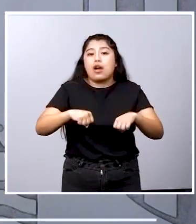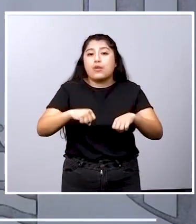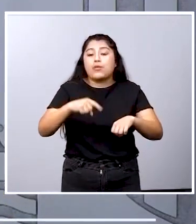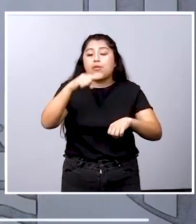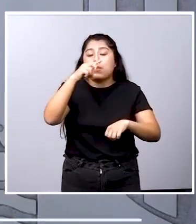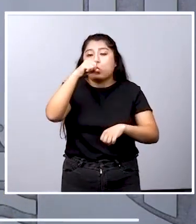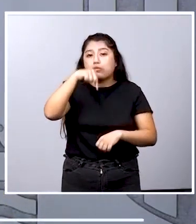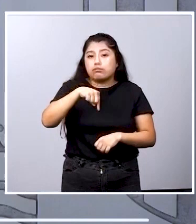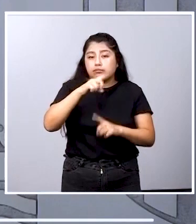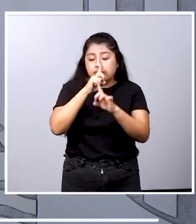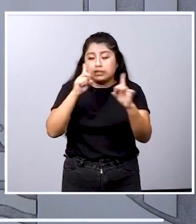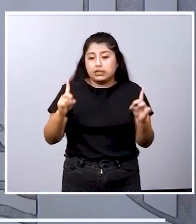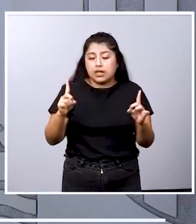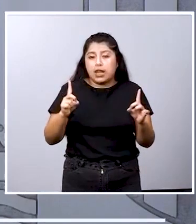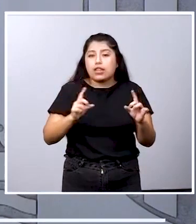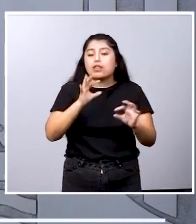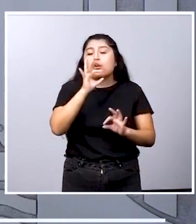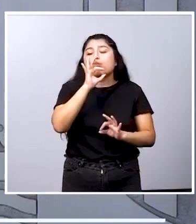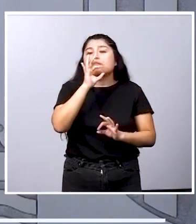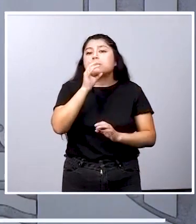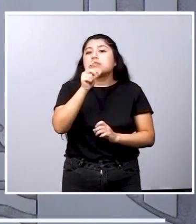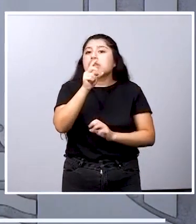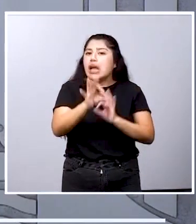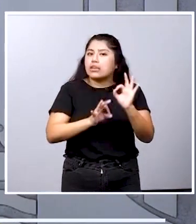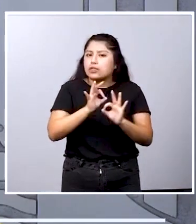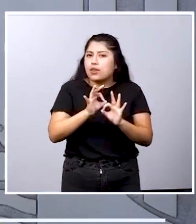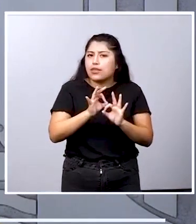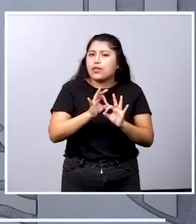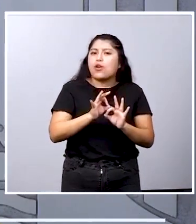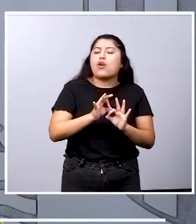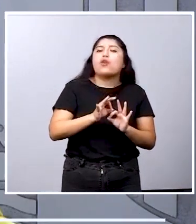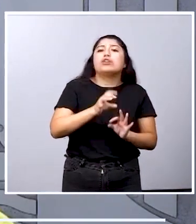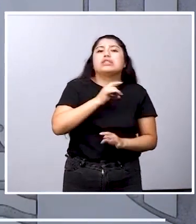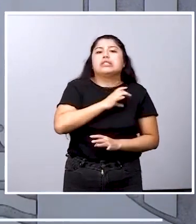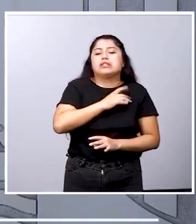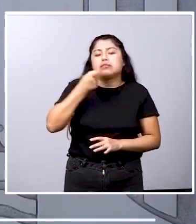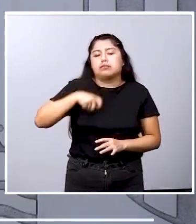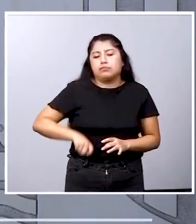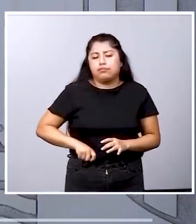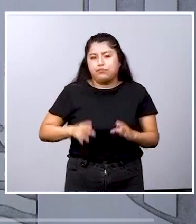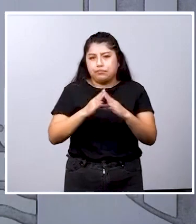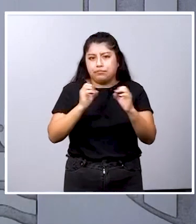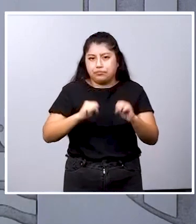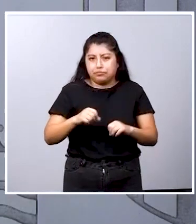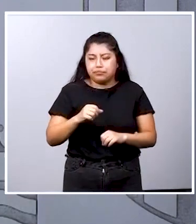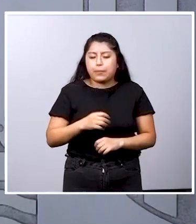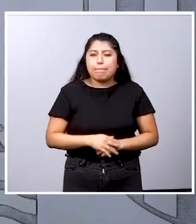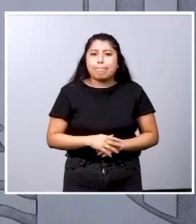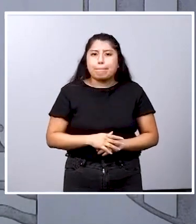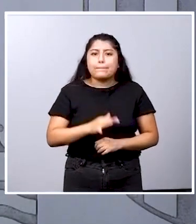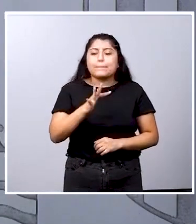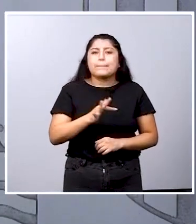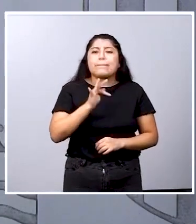mismo año con las asociaciones de jueces y sindicatos profesionales y también aprobando la